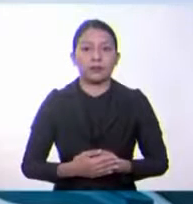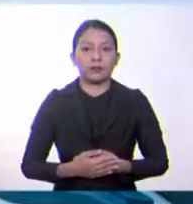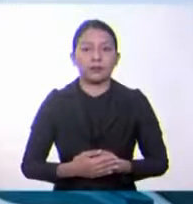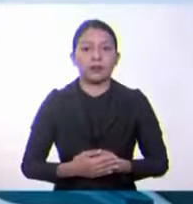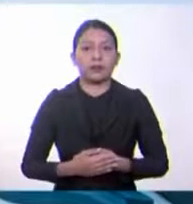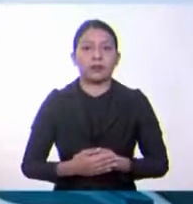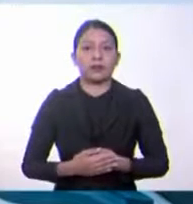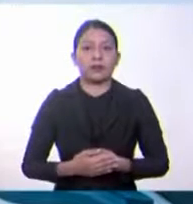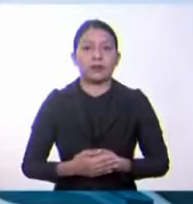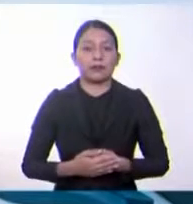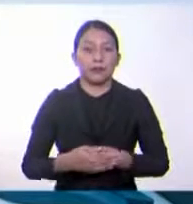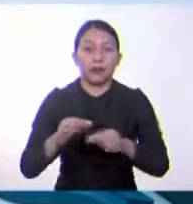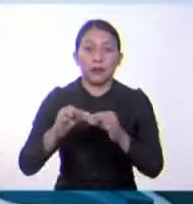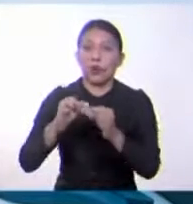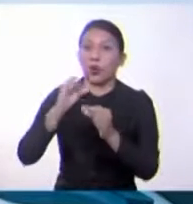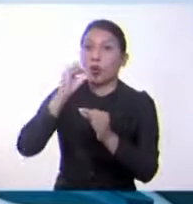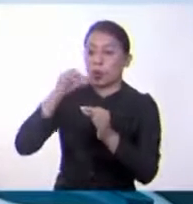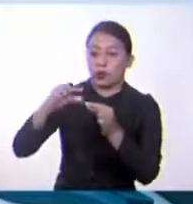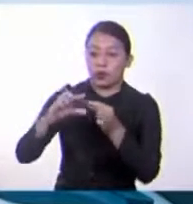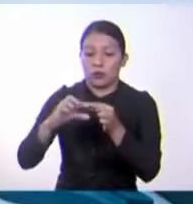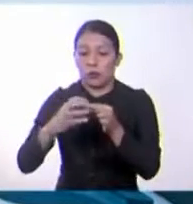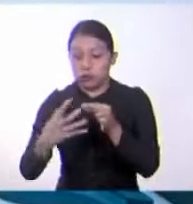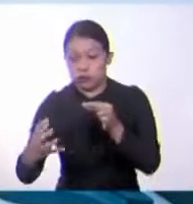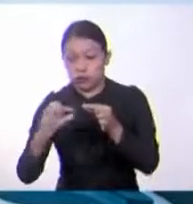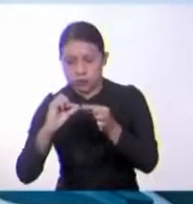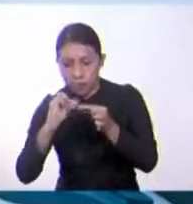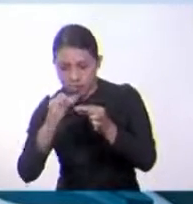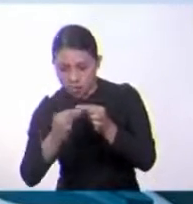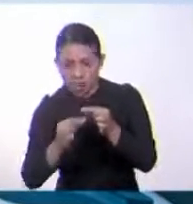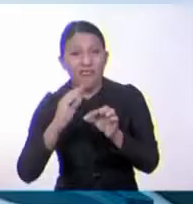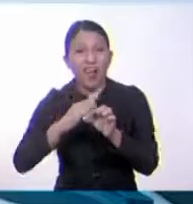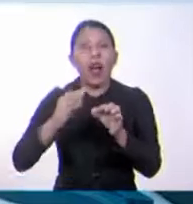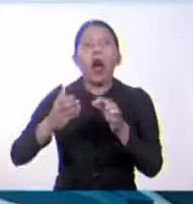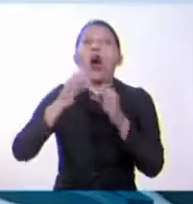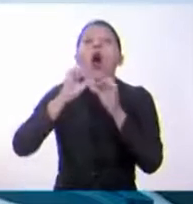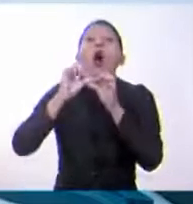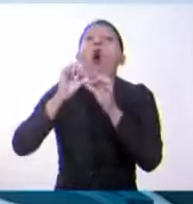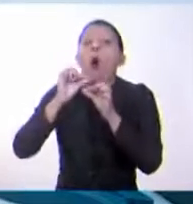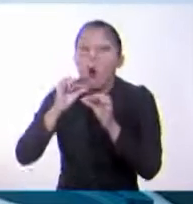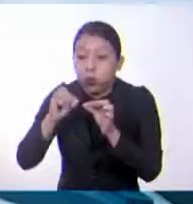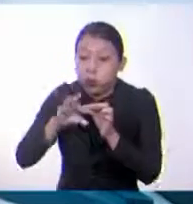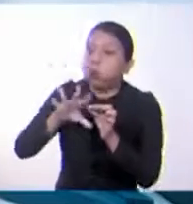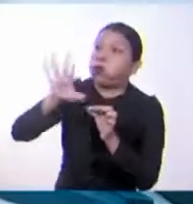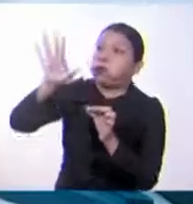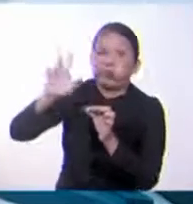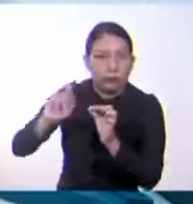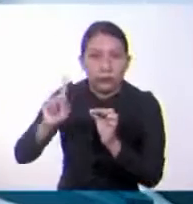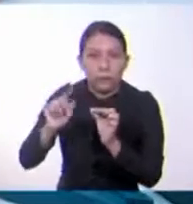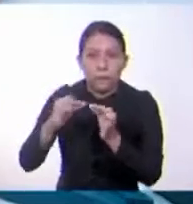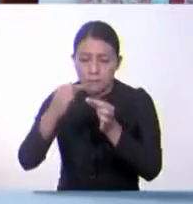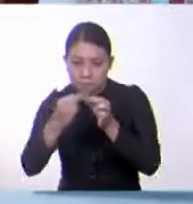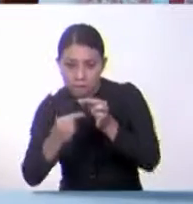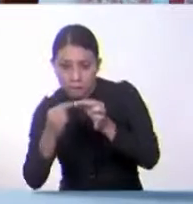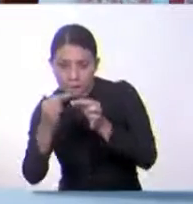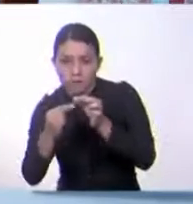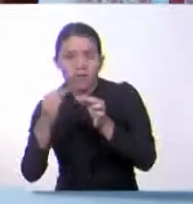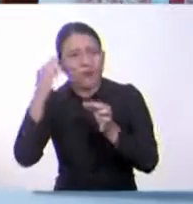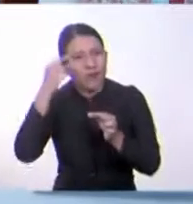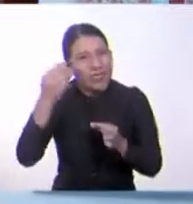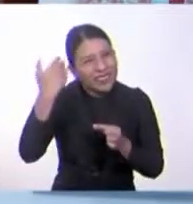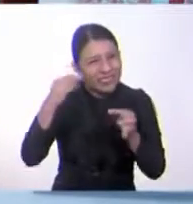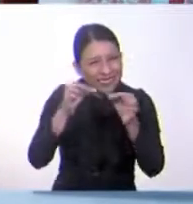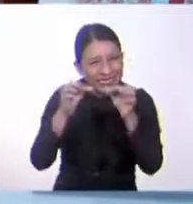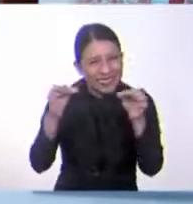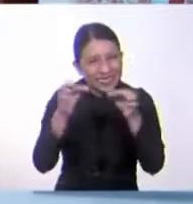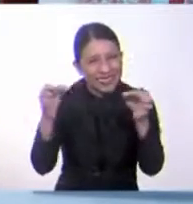extremo para que no se nos escape el aire de esta manera, y con la bandita o con el elástico de